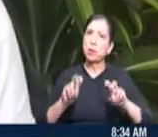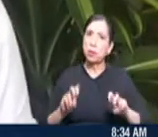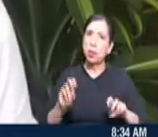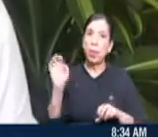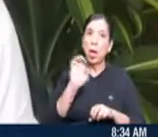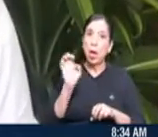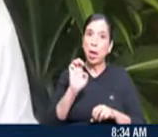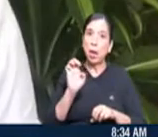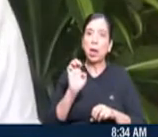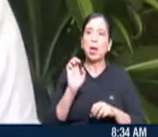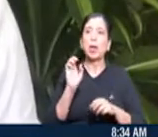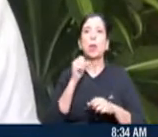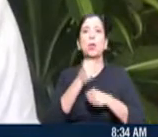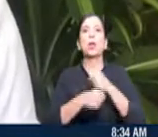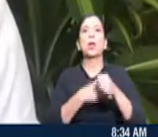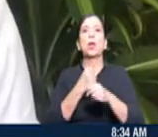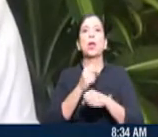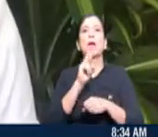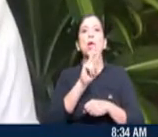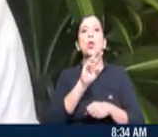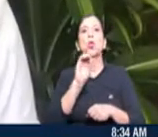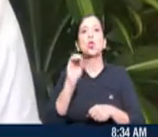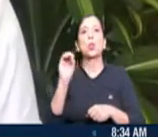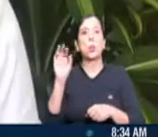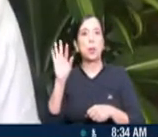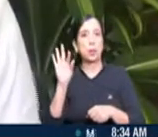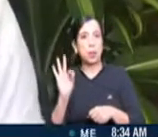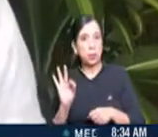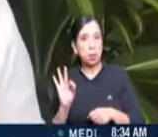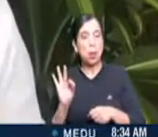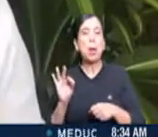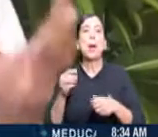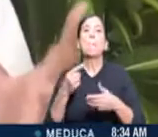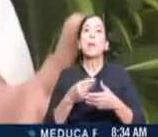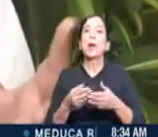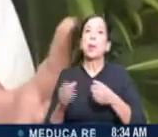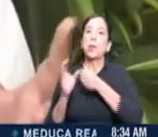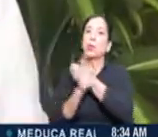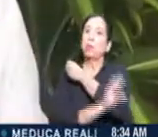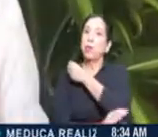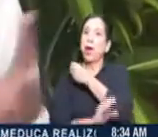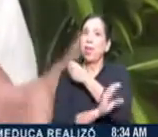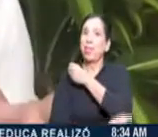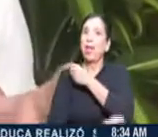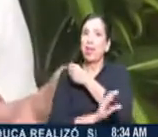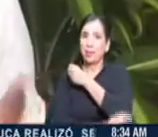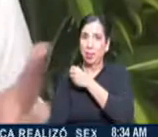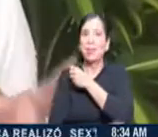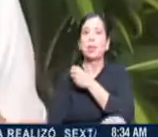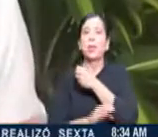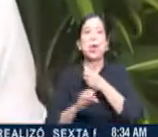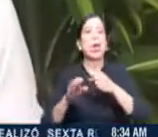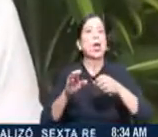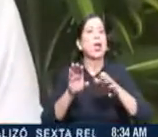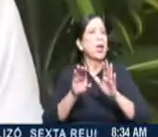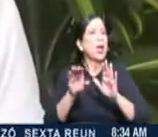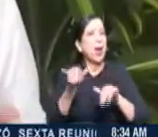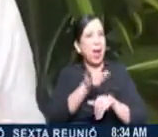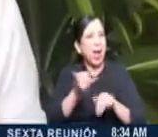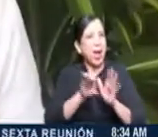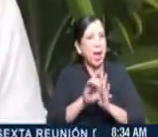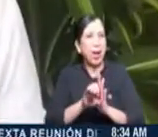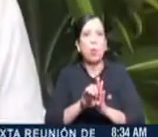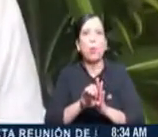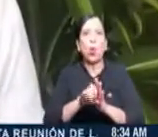2019 Panamá fue advertido con una tarjeta amarilla. ¿Y qué significa eso? Es como un juego de pelota, de fútbol. La